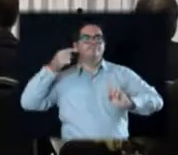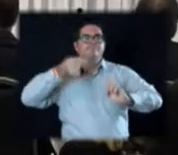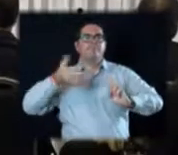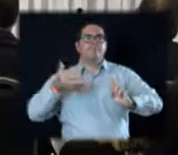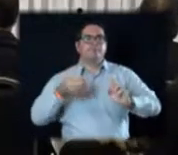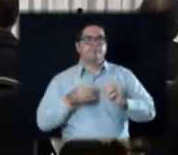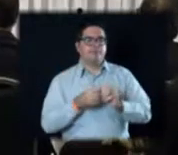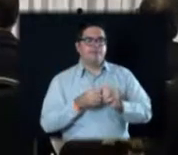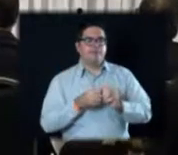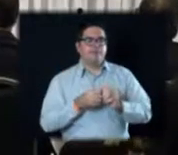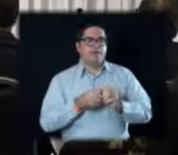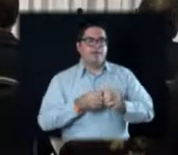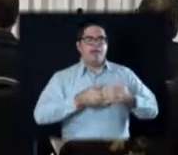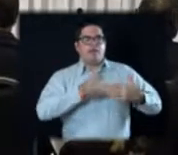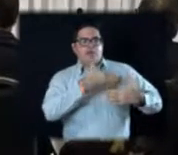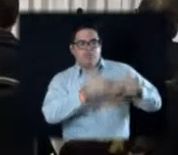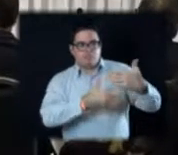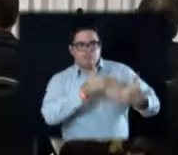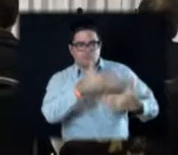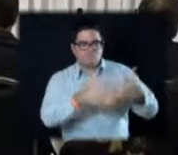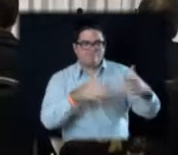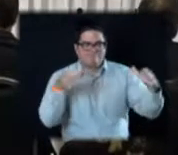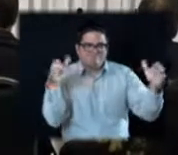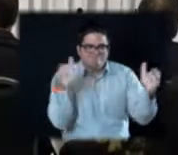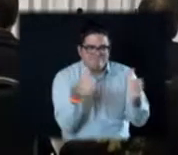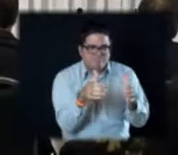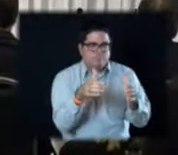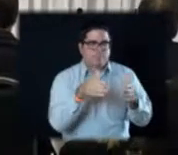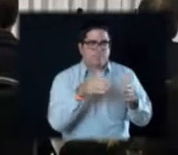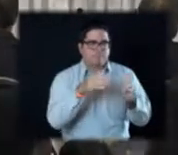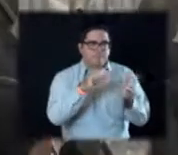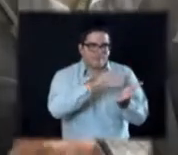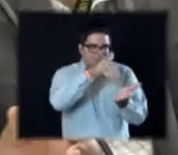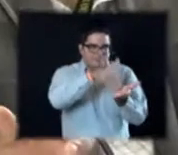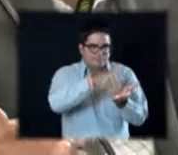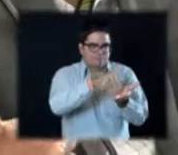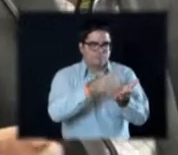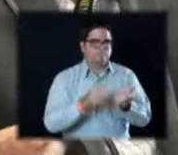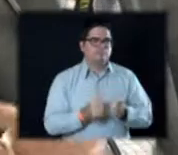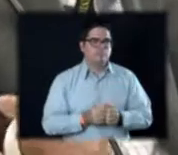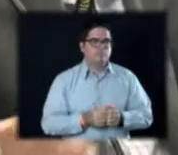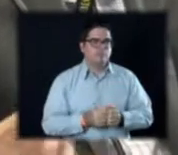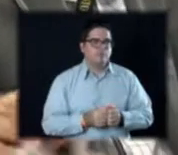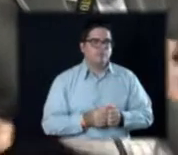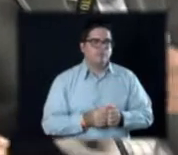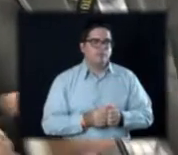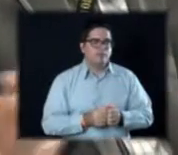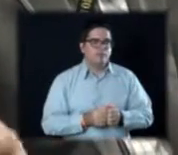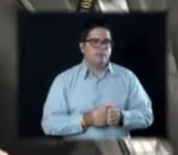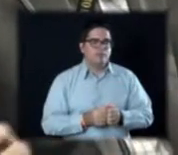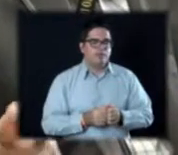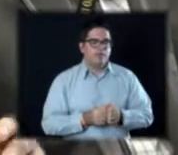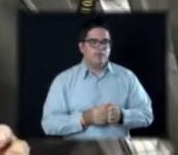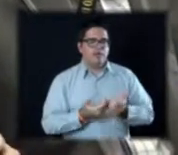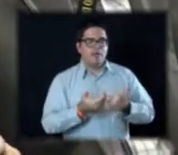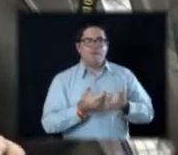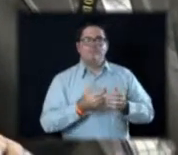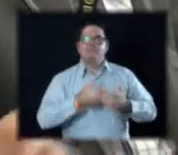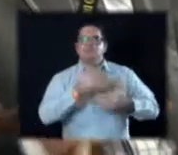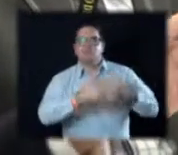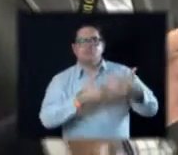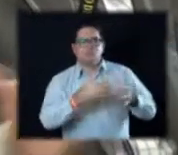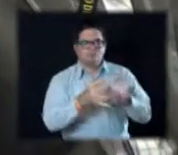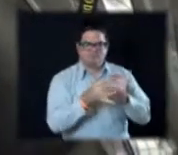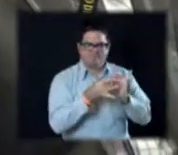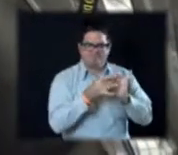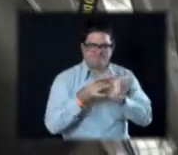Lo que estamos tratando de lograr es centralizar más procesos y mejores prácticas y probablemente